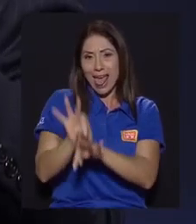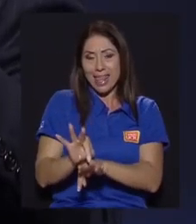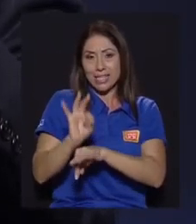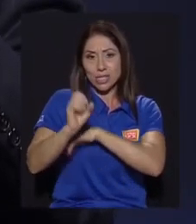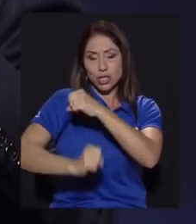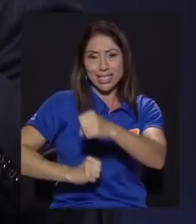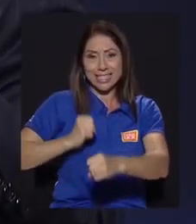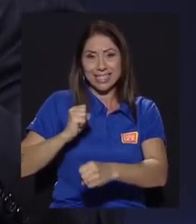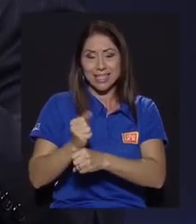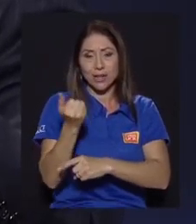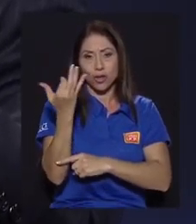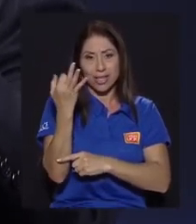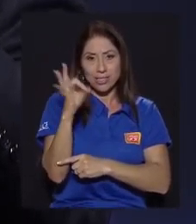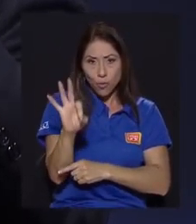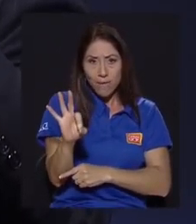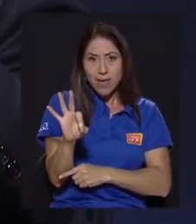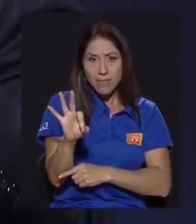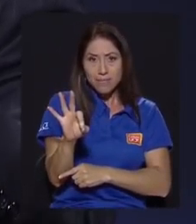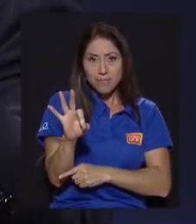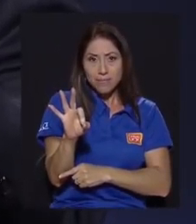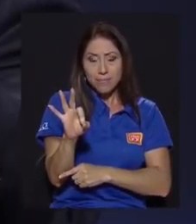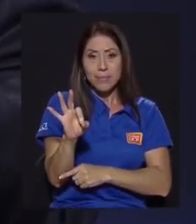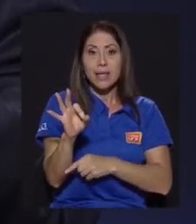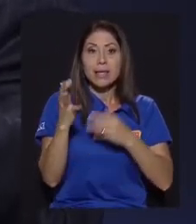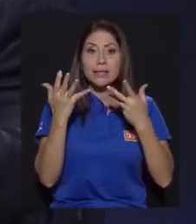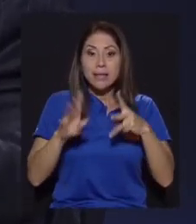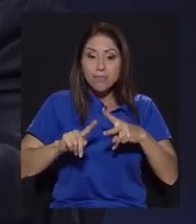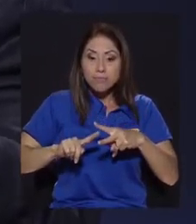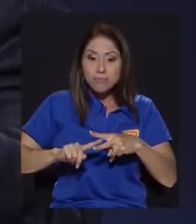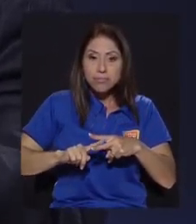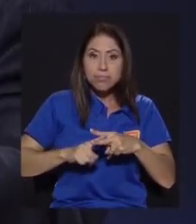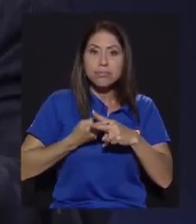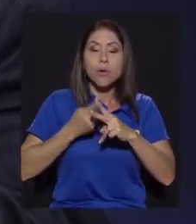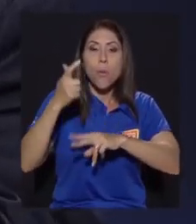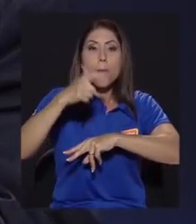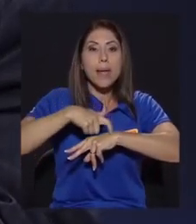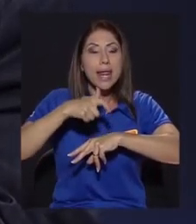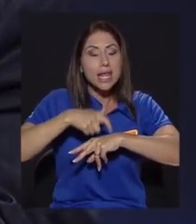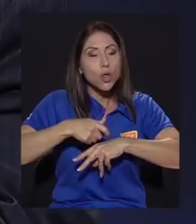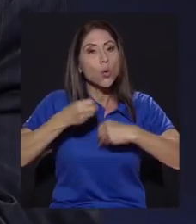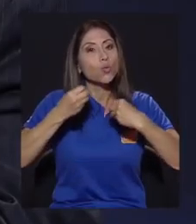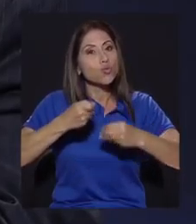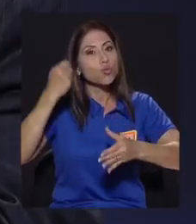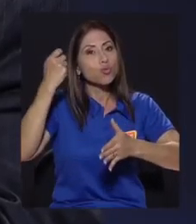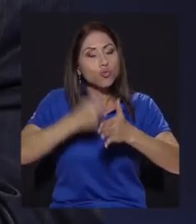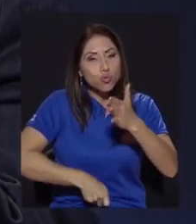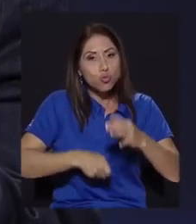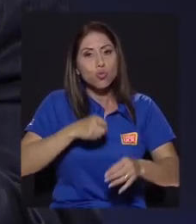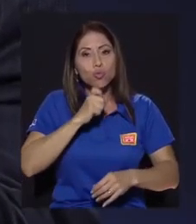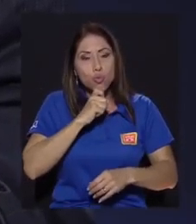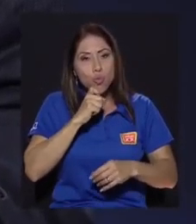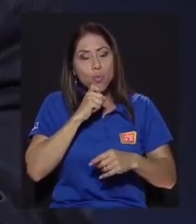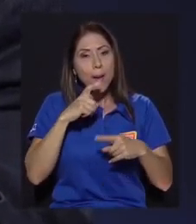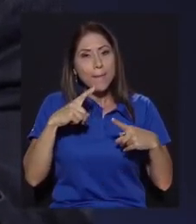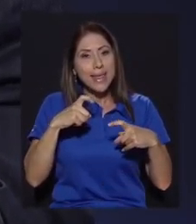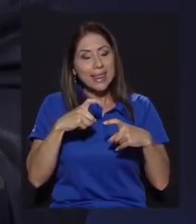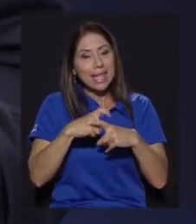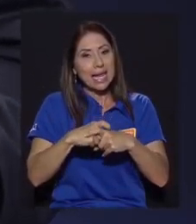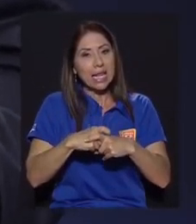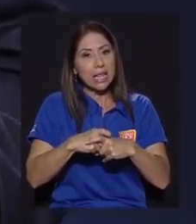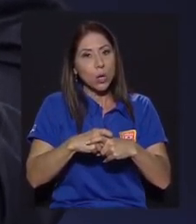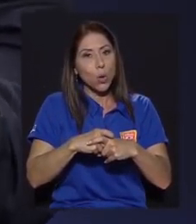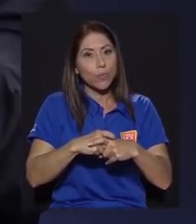del siglo 19 entran a un período sumamente crítico en donde no pueden